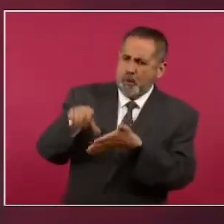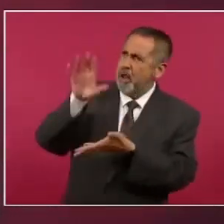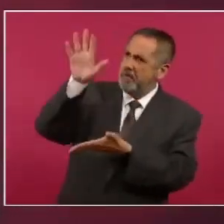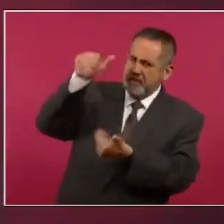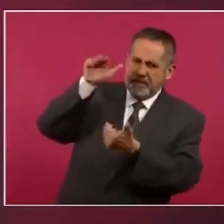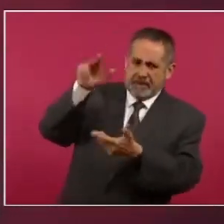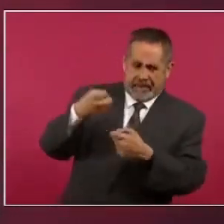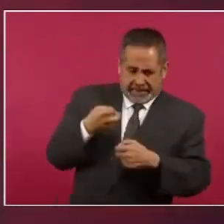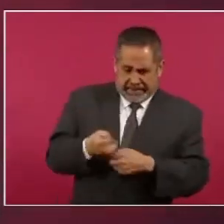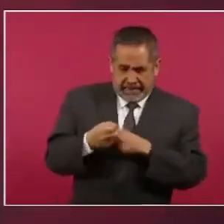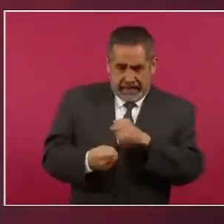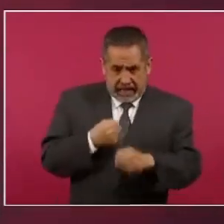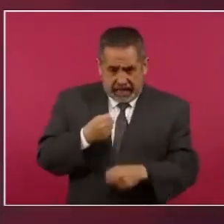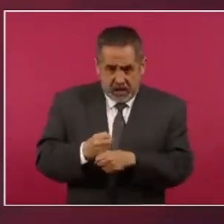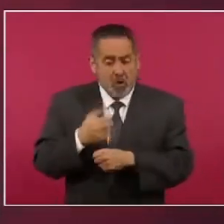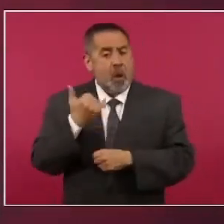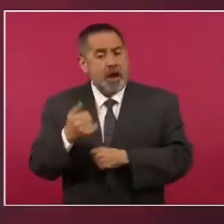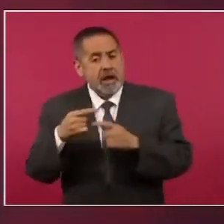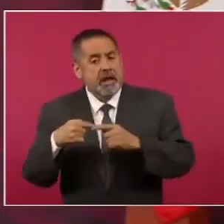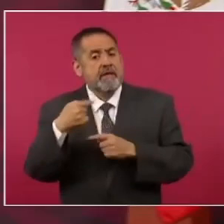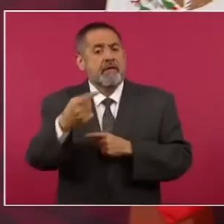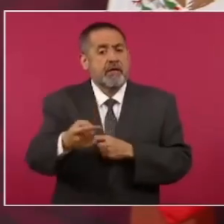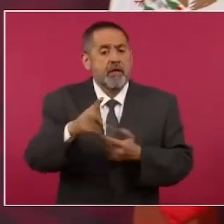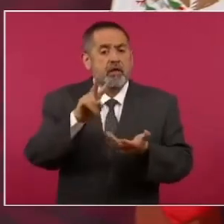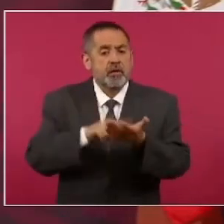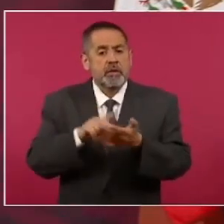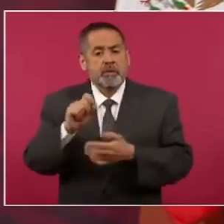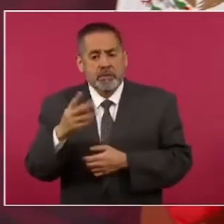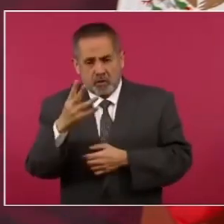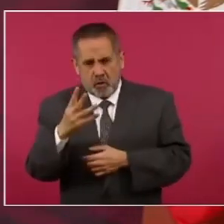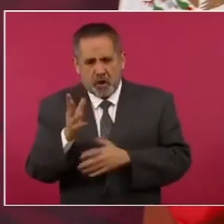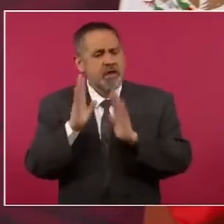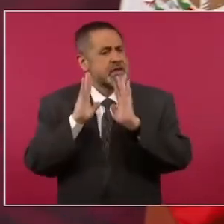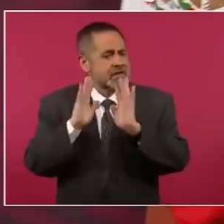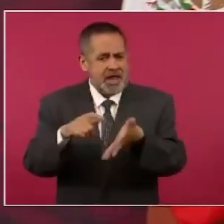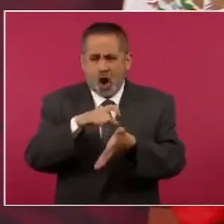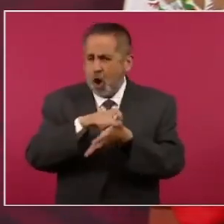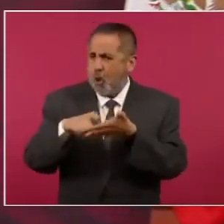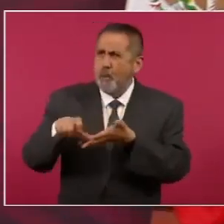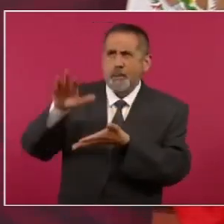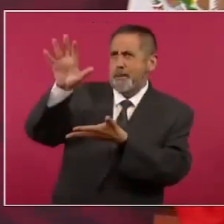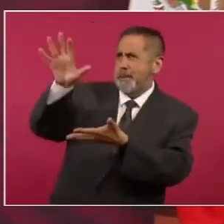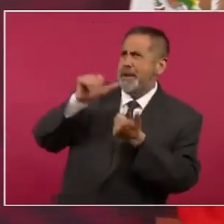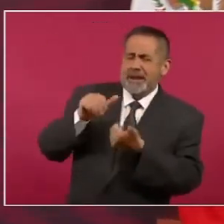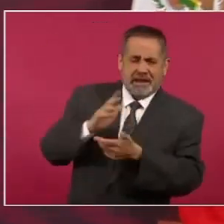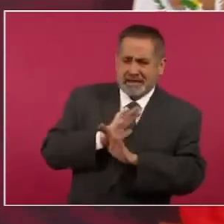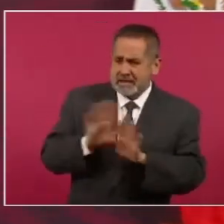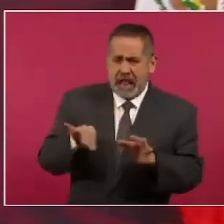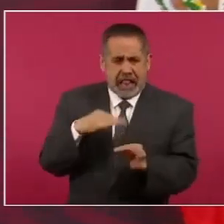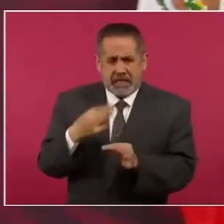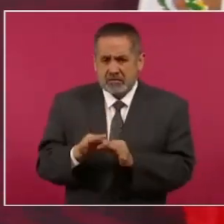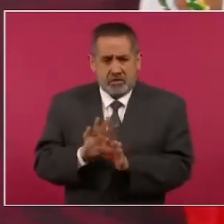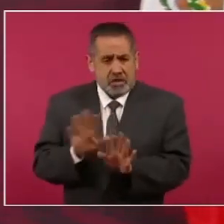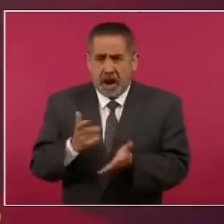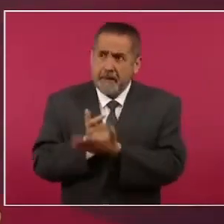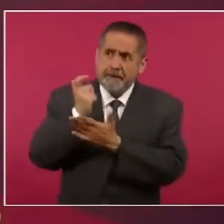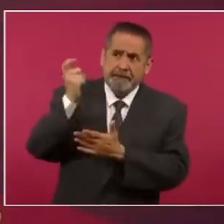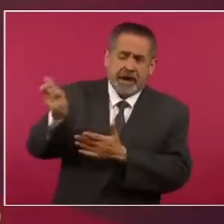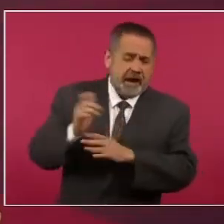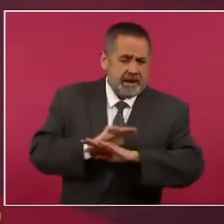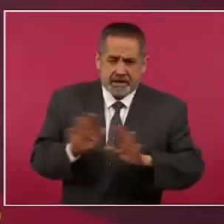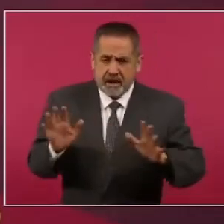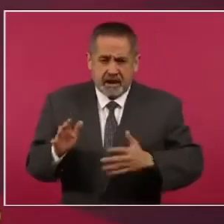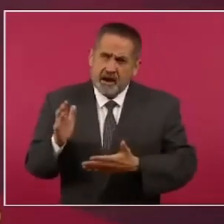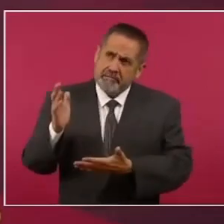este año y para el 2024, que